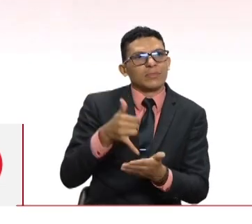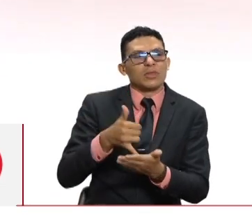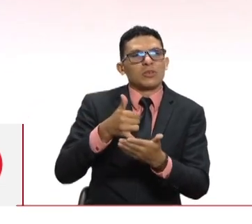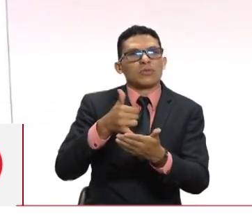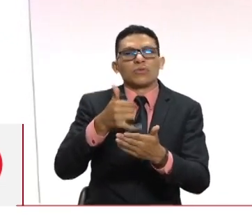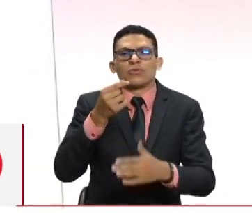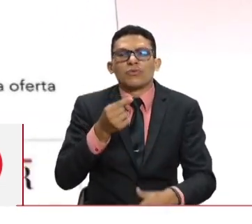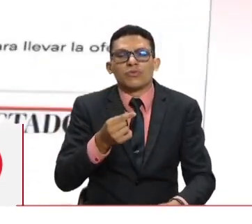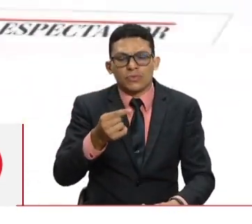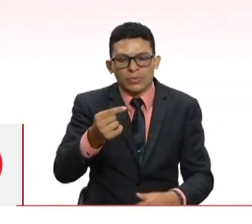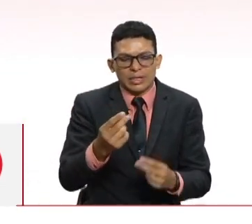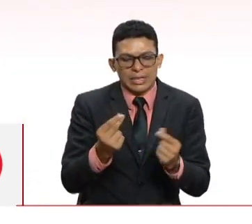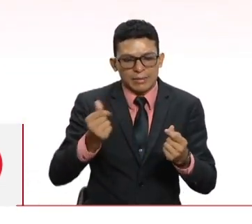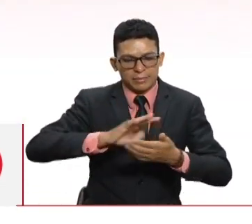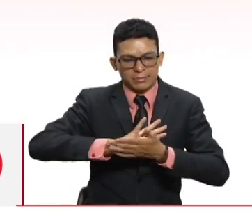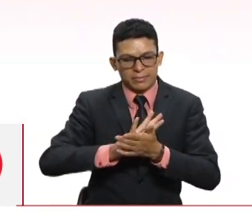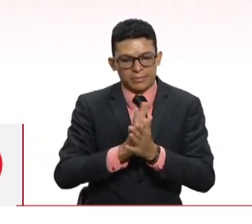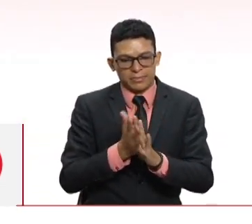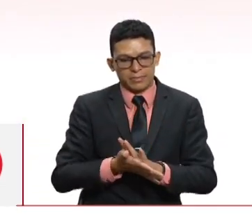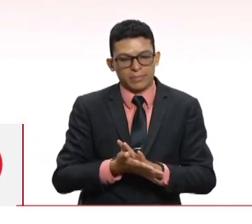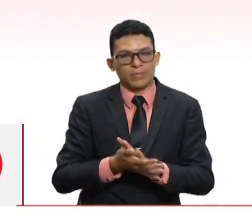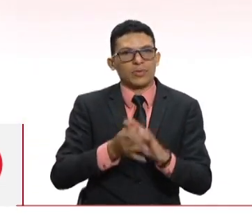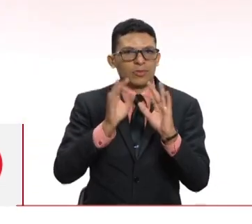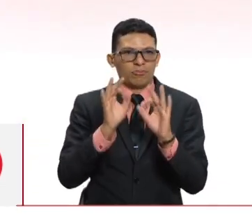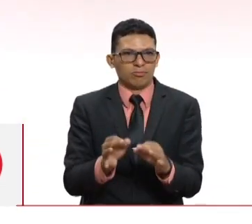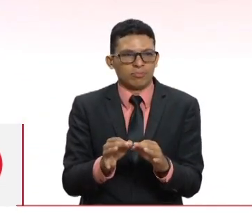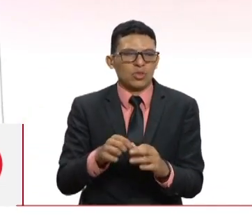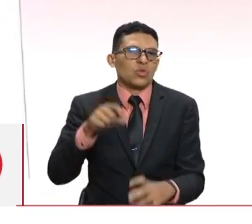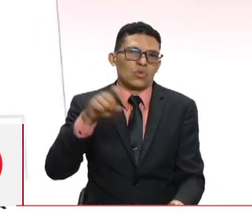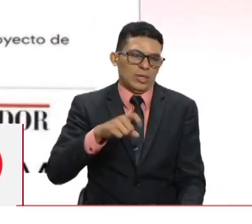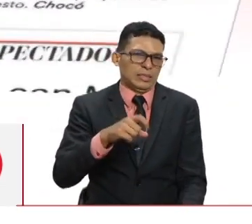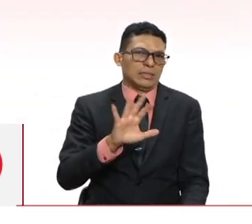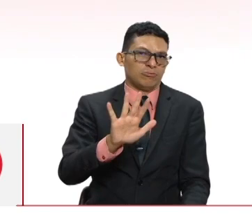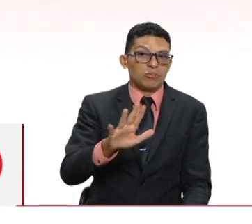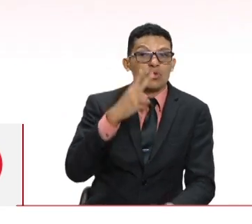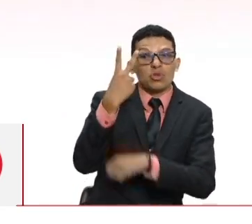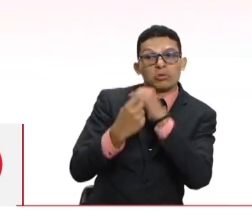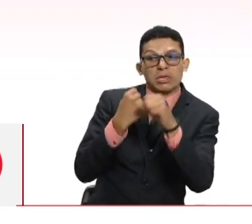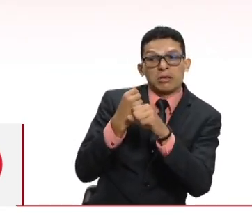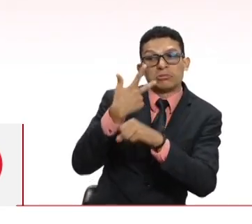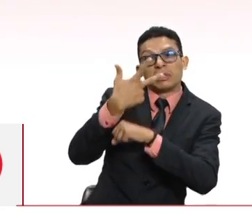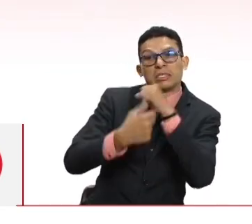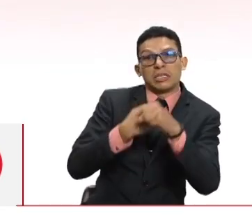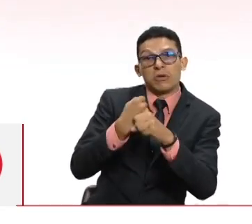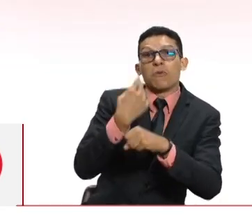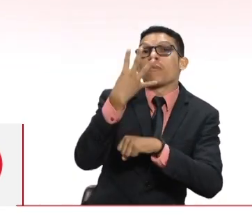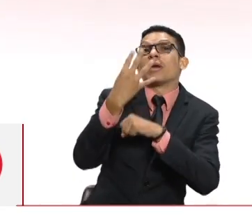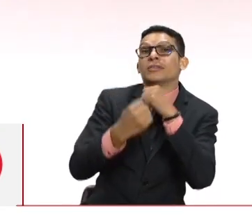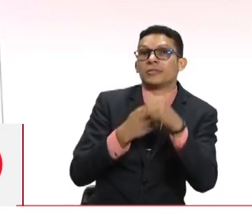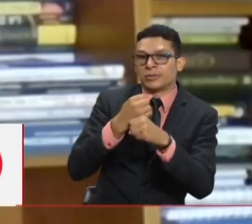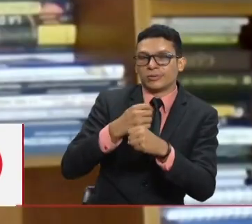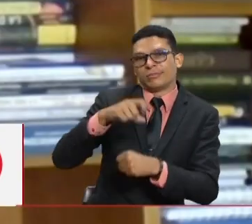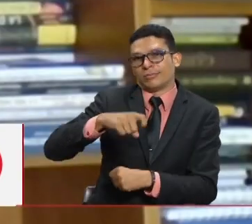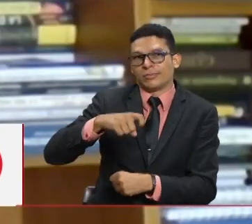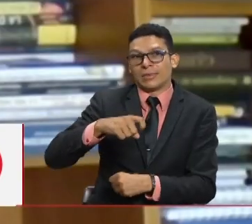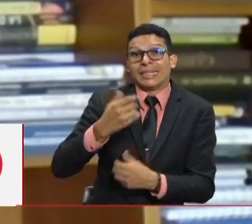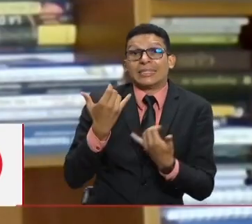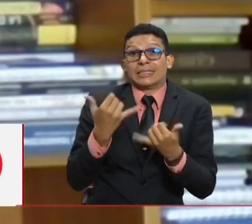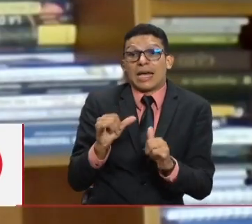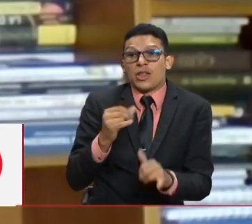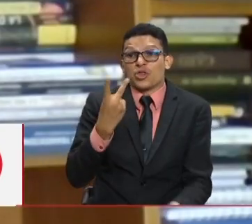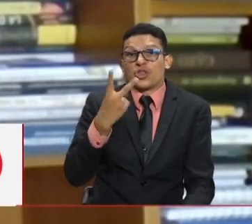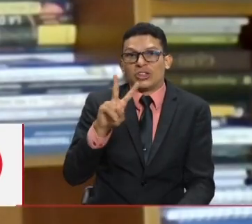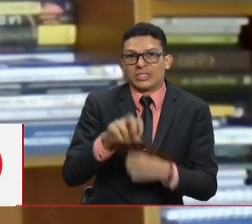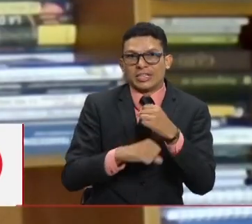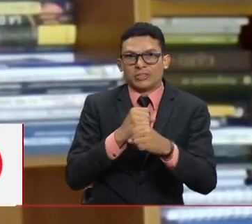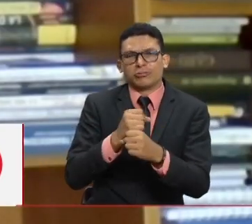acabe rapidito, que este reconocimiento no sea necesario dentro de 2 años, 3 o 4. Sin embargo, ya llevamos 12 y notamos